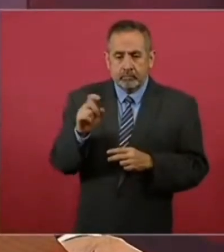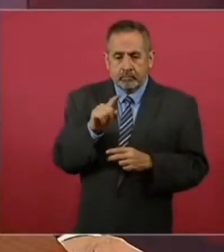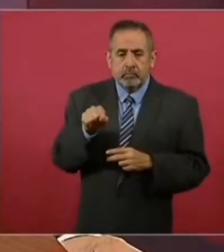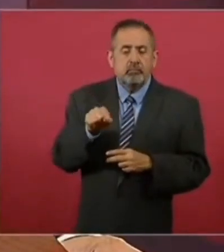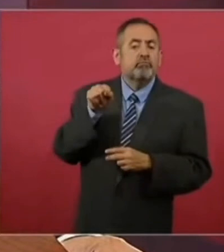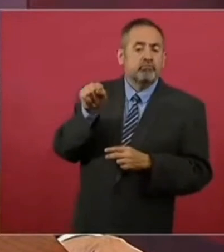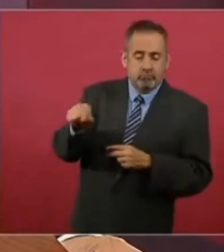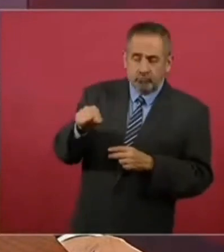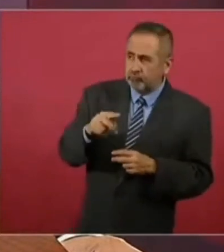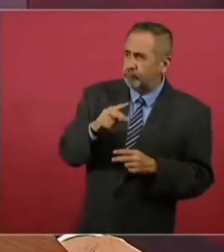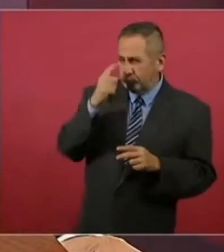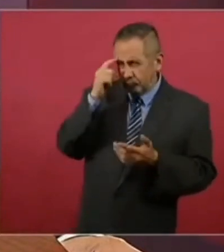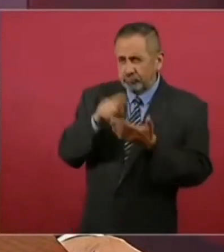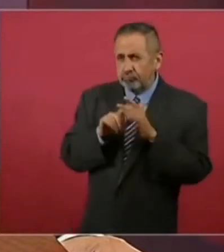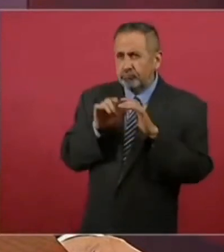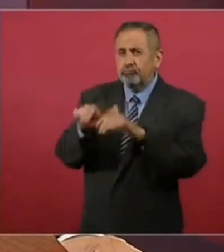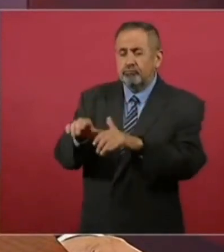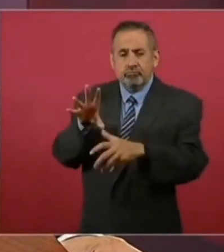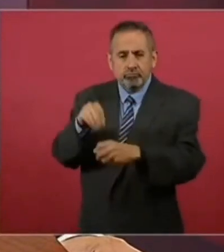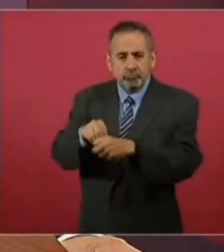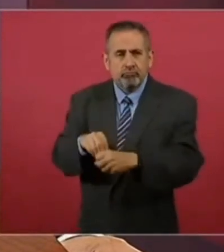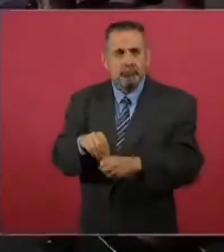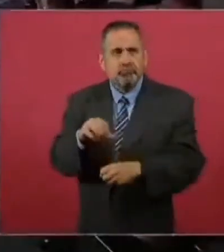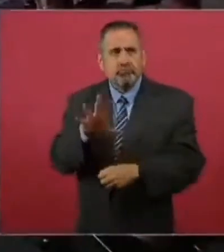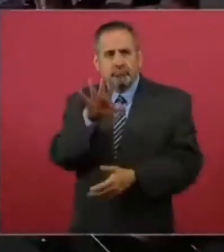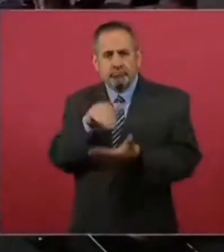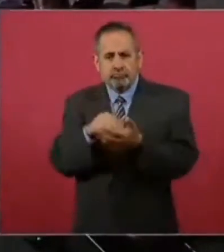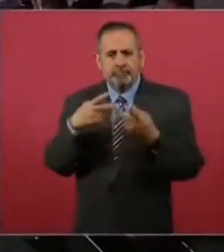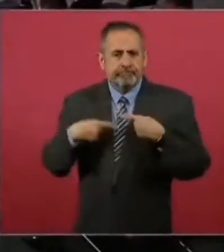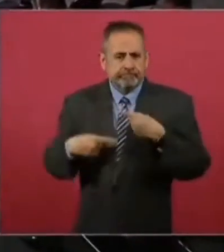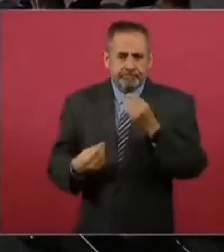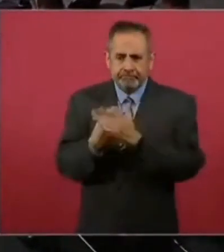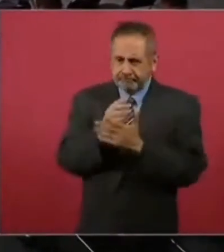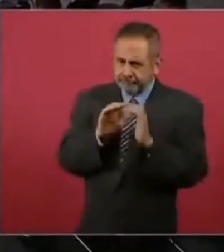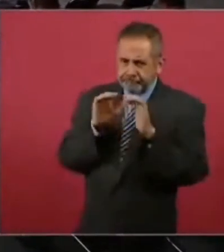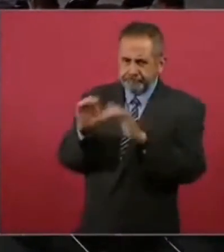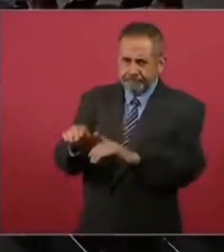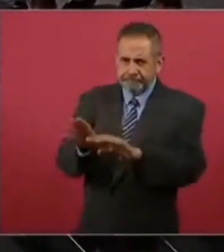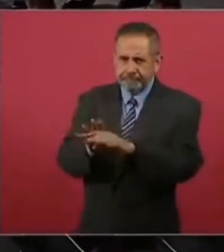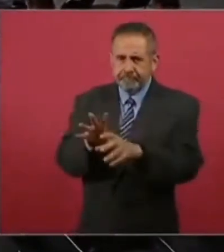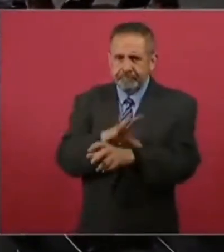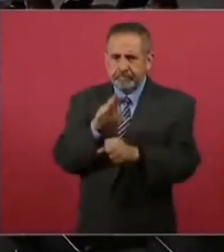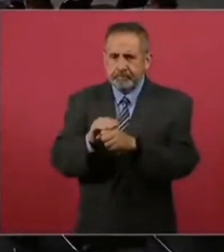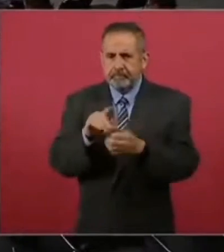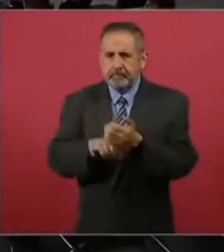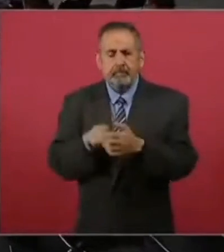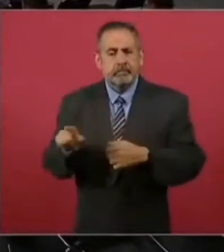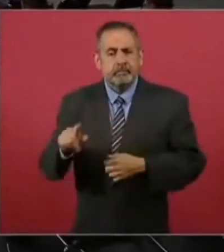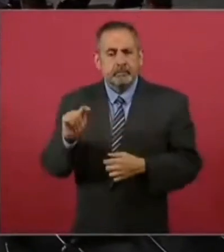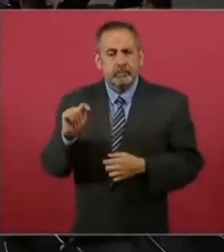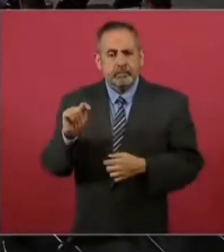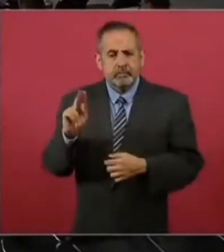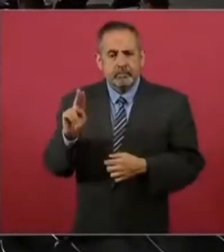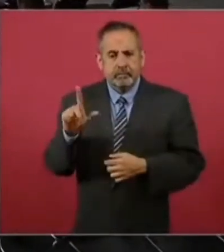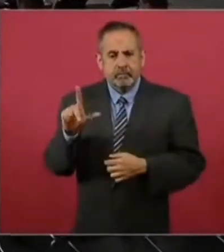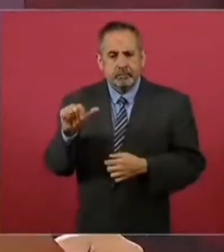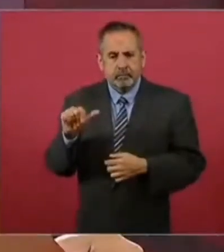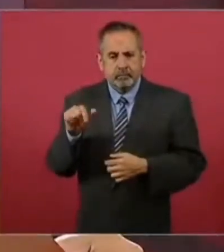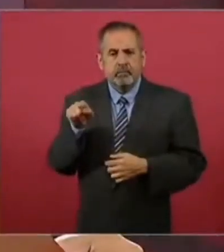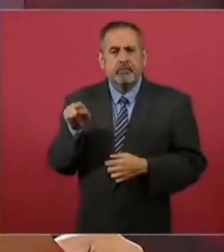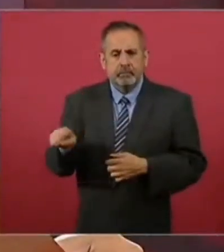coquizadora de Salina Cruz como 5 mil trabajadores. La coquizadora de Tula deben